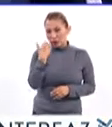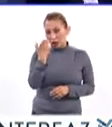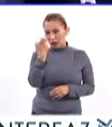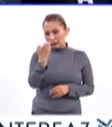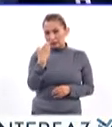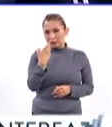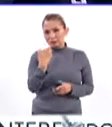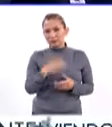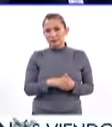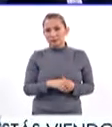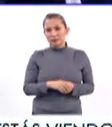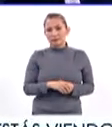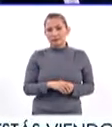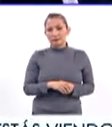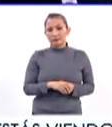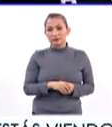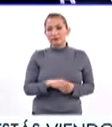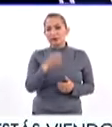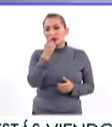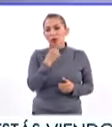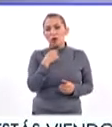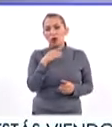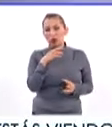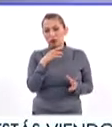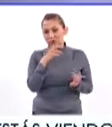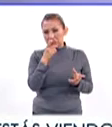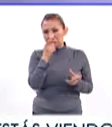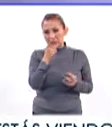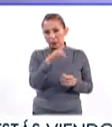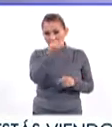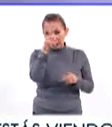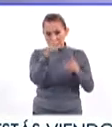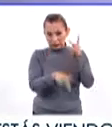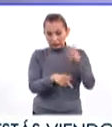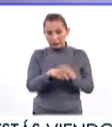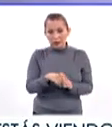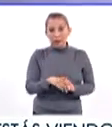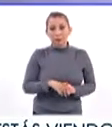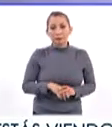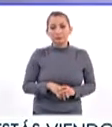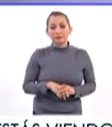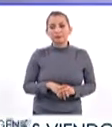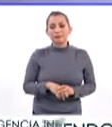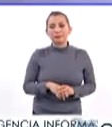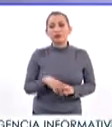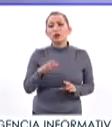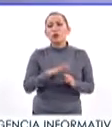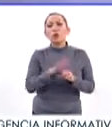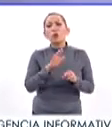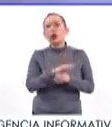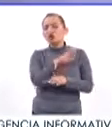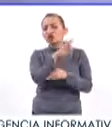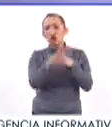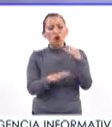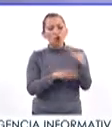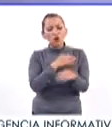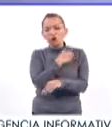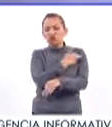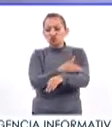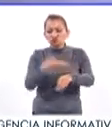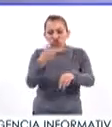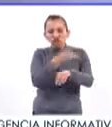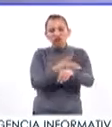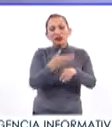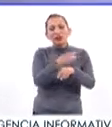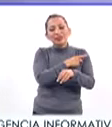esto que nos ayudara a contestar, maestra, después de esta breve pausa que vamos a hacer, ¿cuáles son todos los